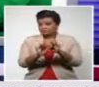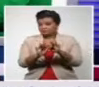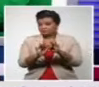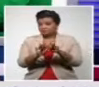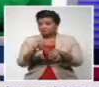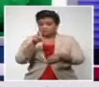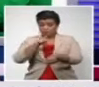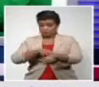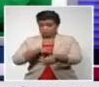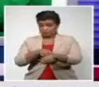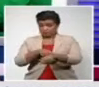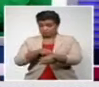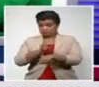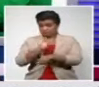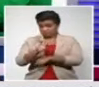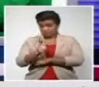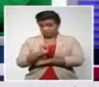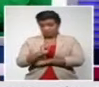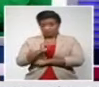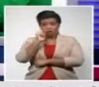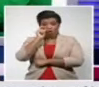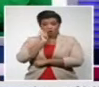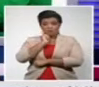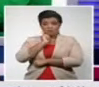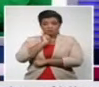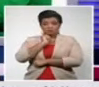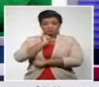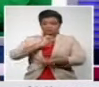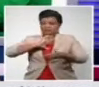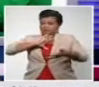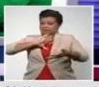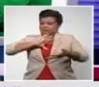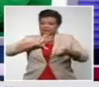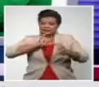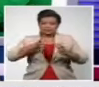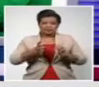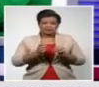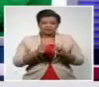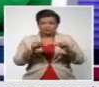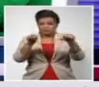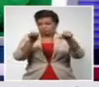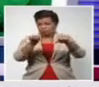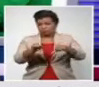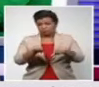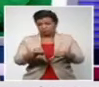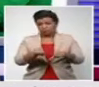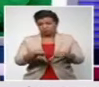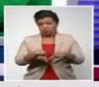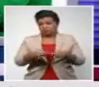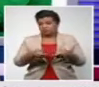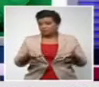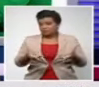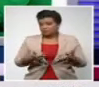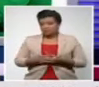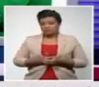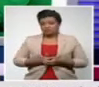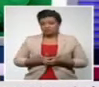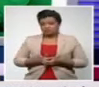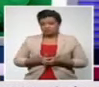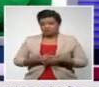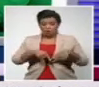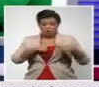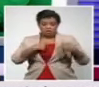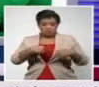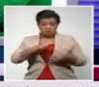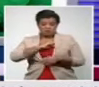determinado, después de un grupo de complicaciones, pues hace una parada